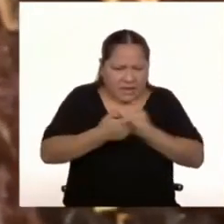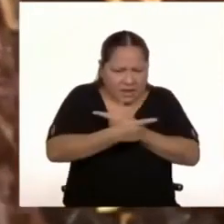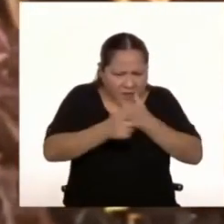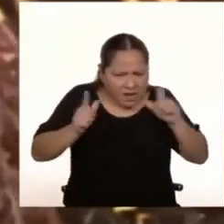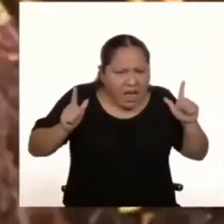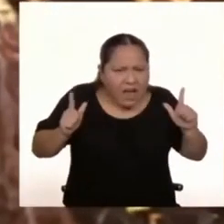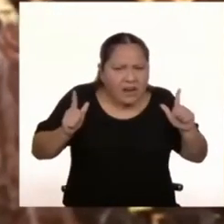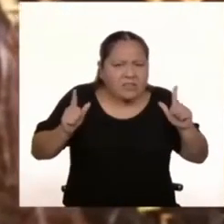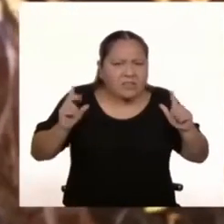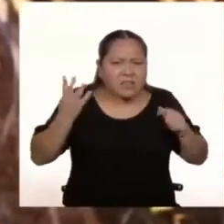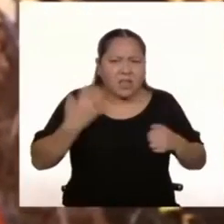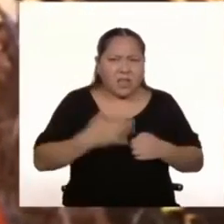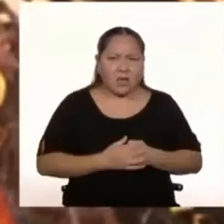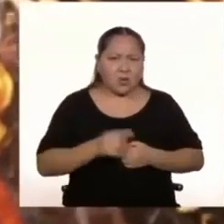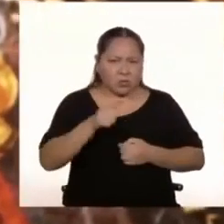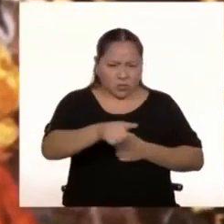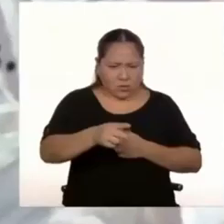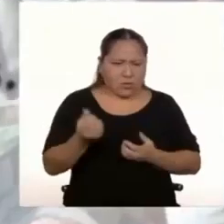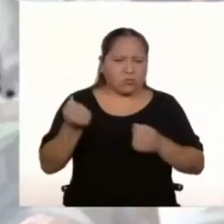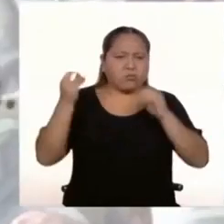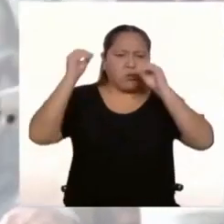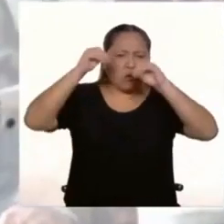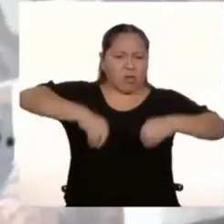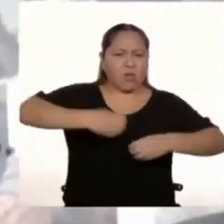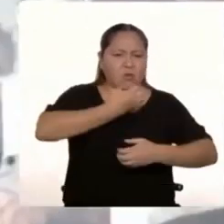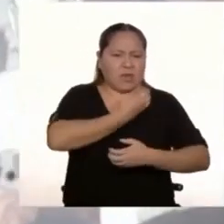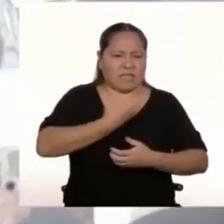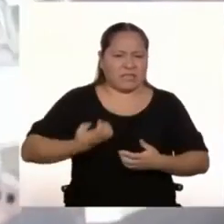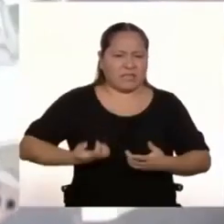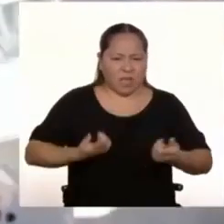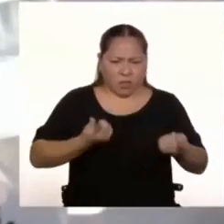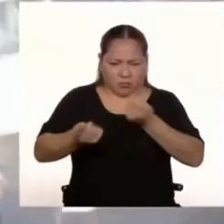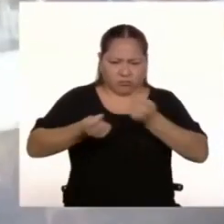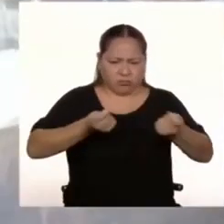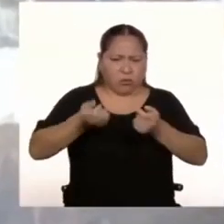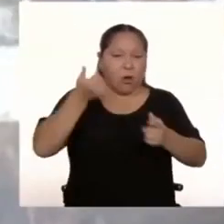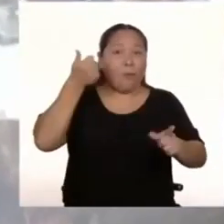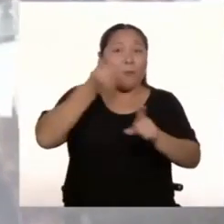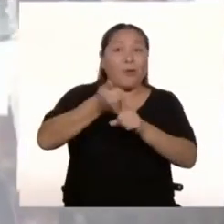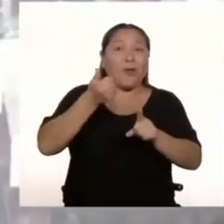un Estado soberano.